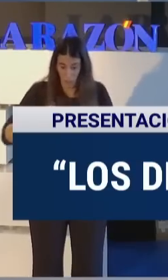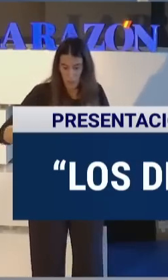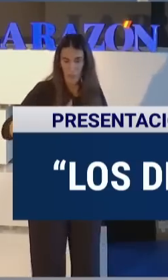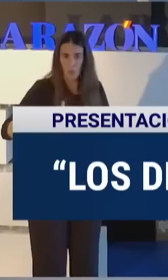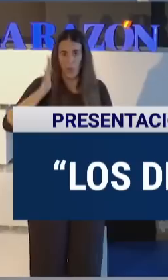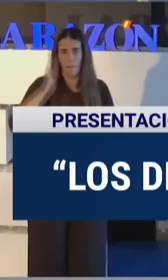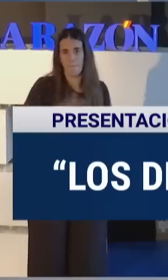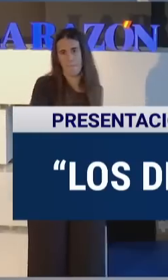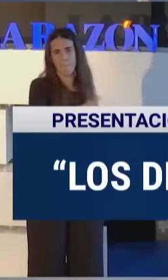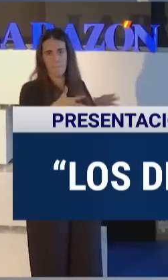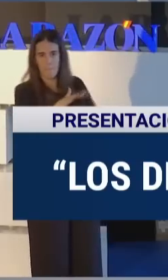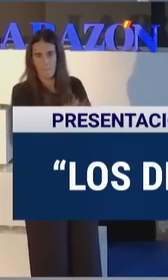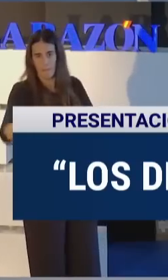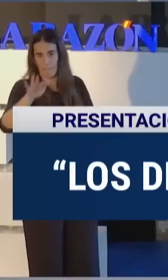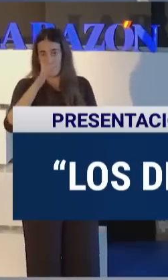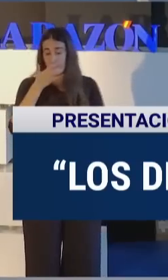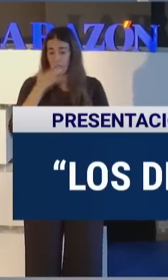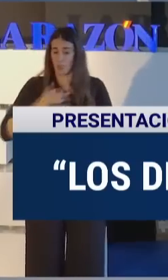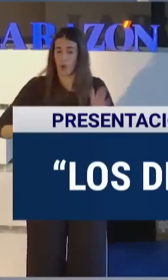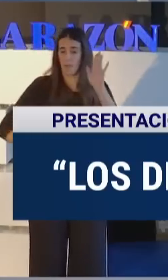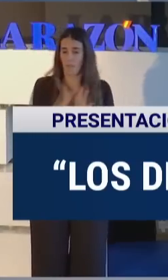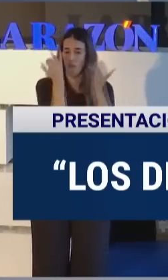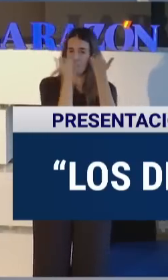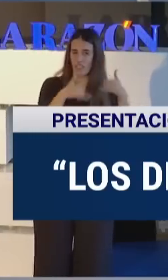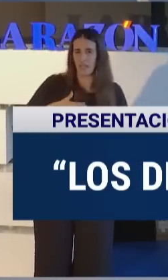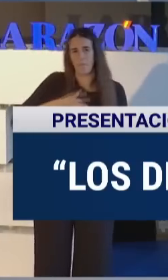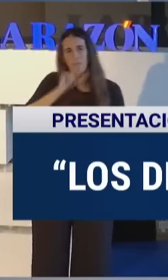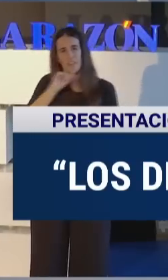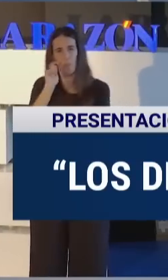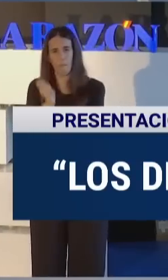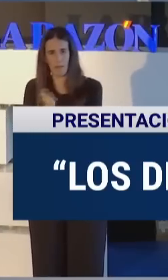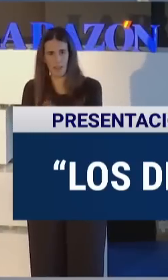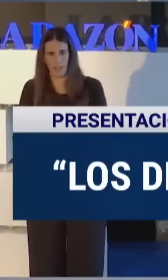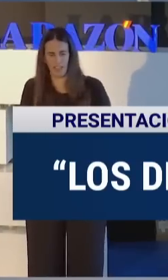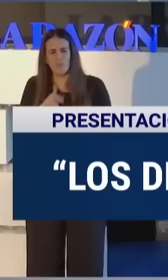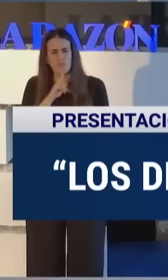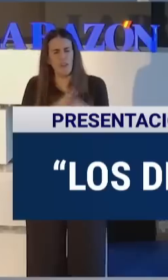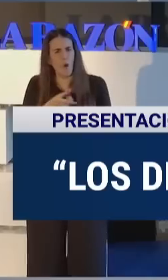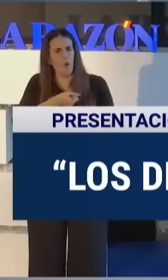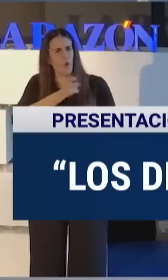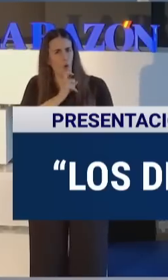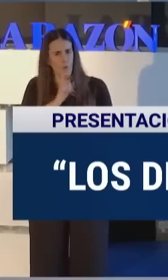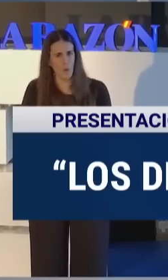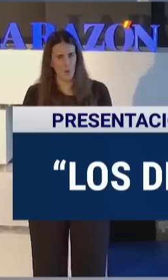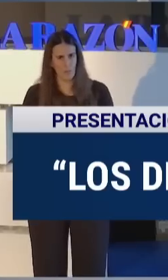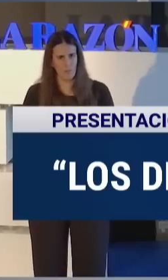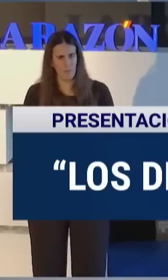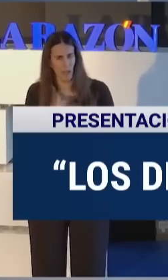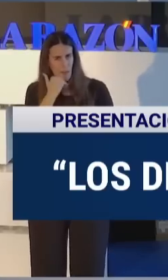todos de fiesta y le pasemos la cuenta a nuestros nietos. ¿Cómo lo calificarían? Poner una cosa bastante